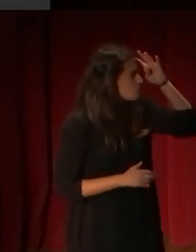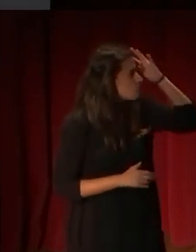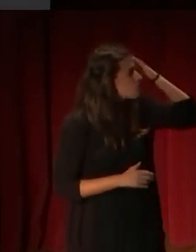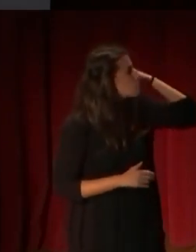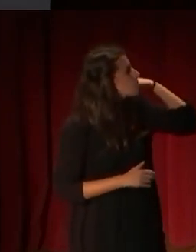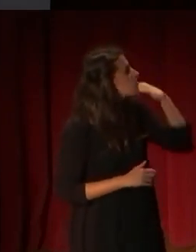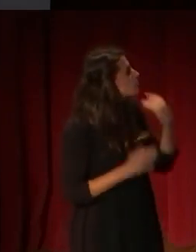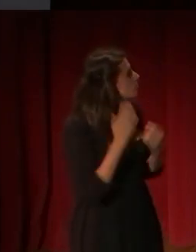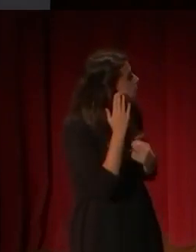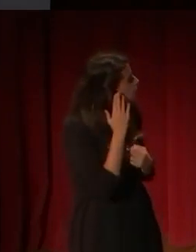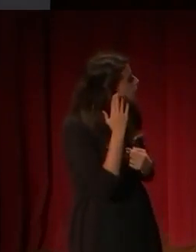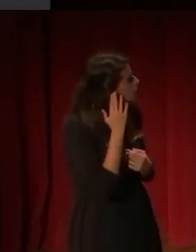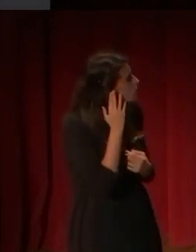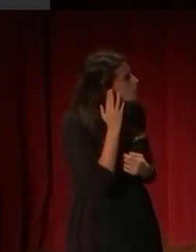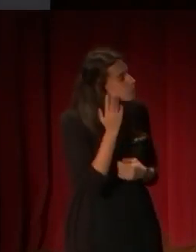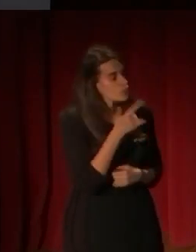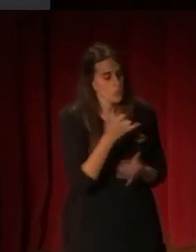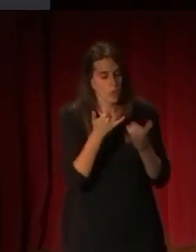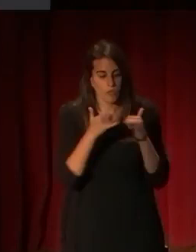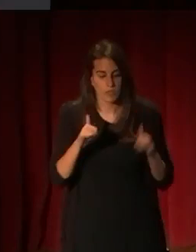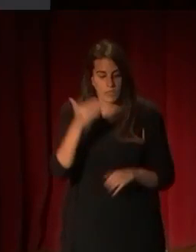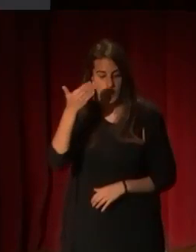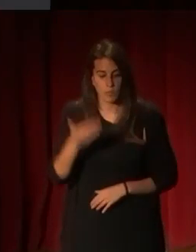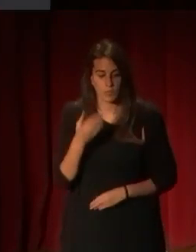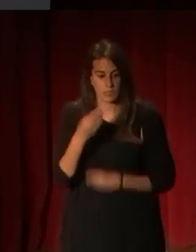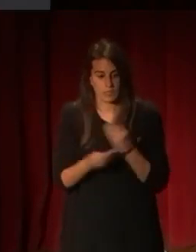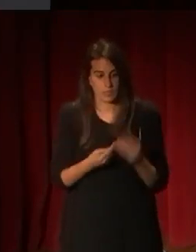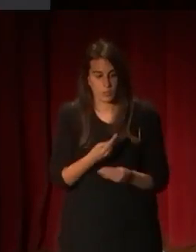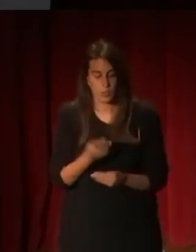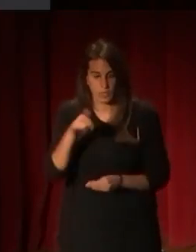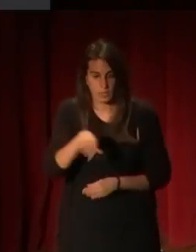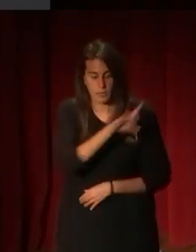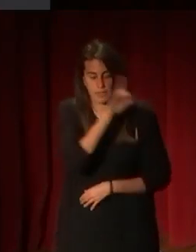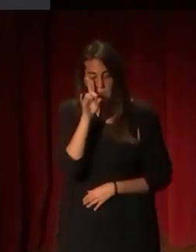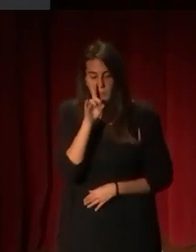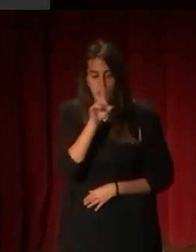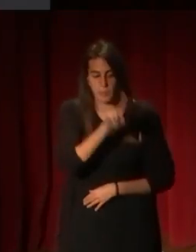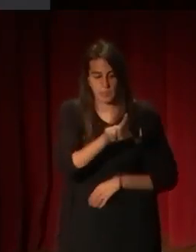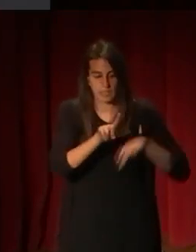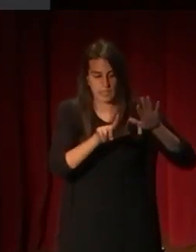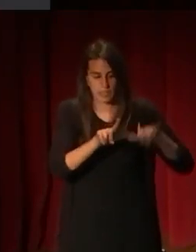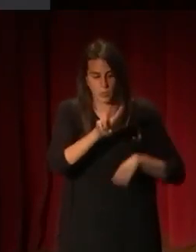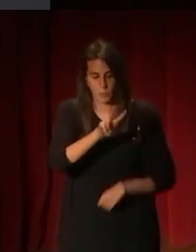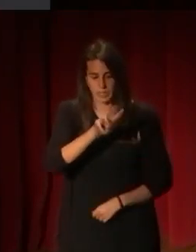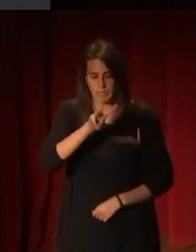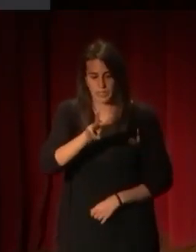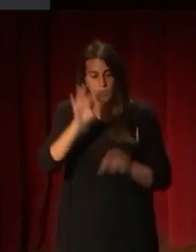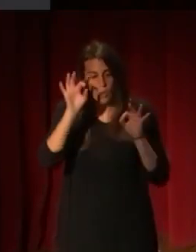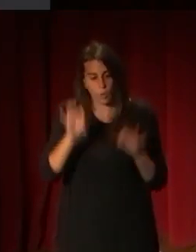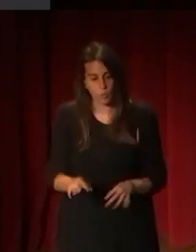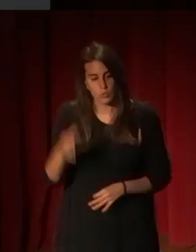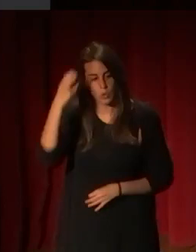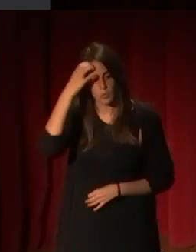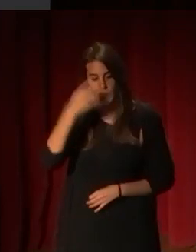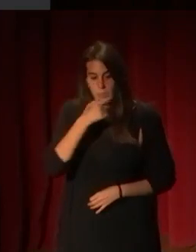uno de los de las fiestas del corpus más importantes que se hicieron en madrid fue también en 1623 para agasajar nuevamente al